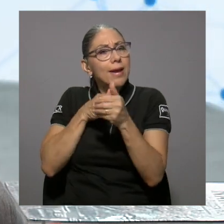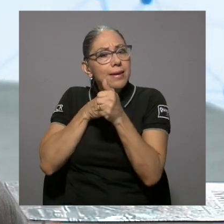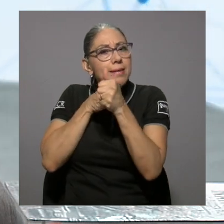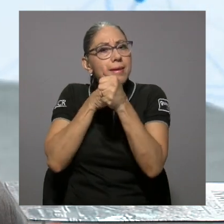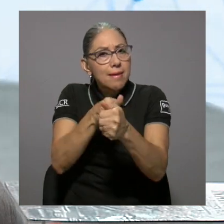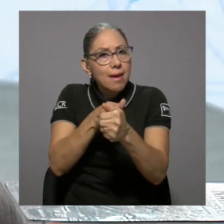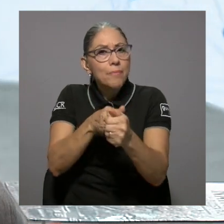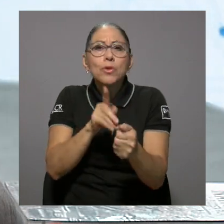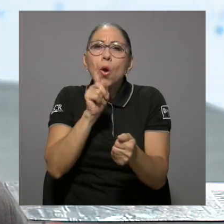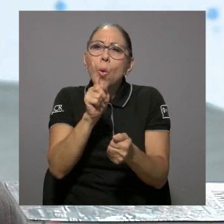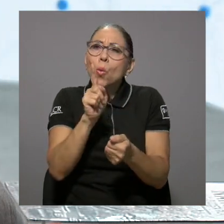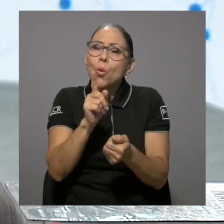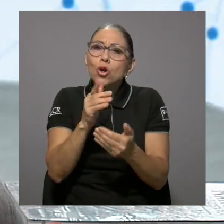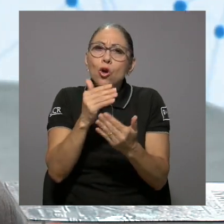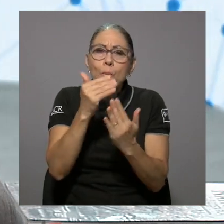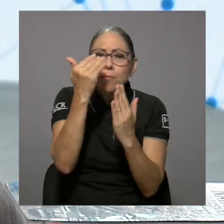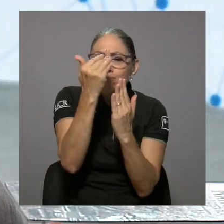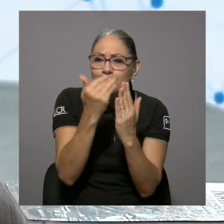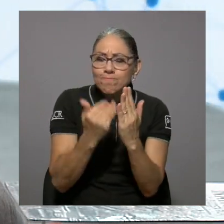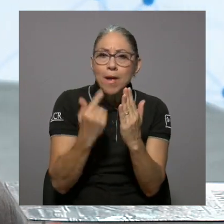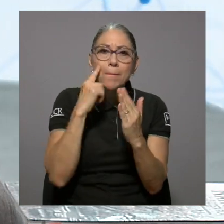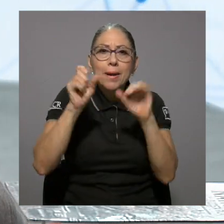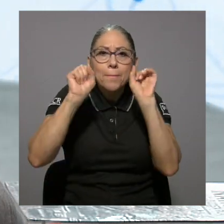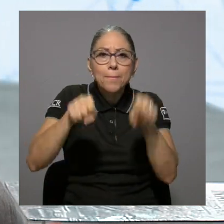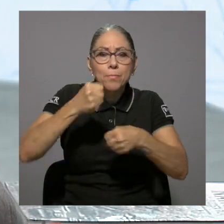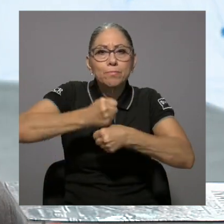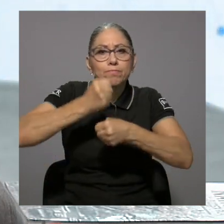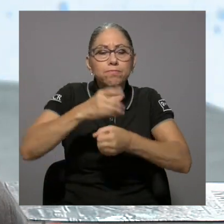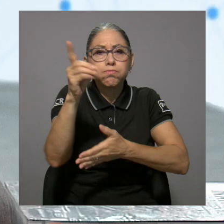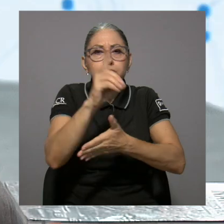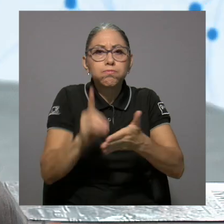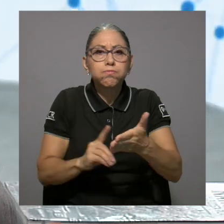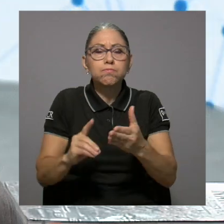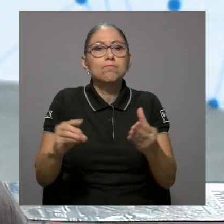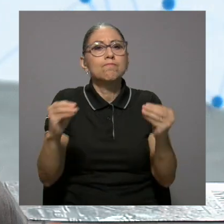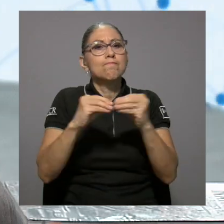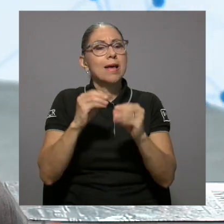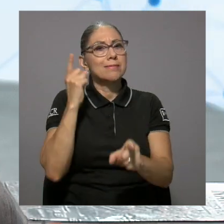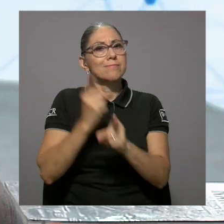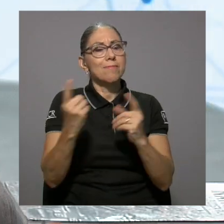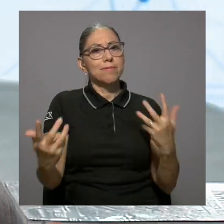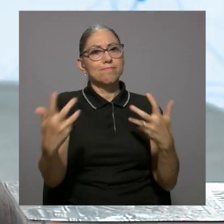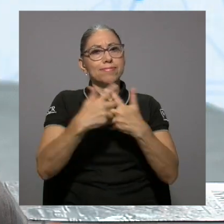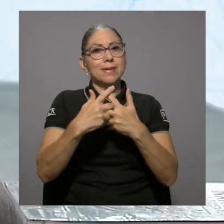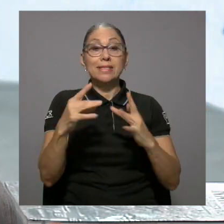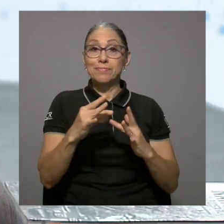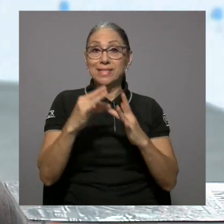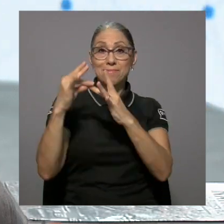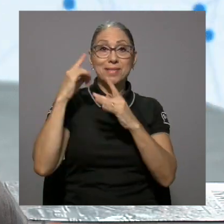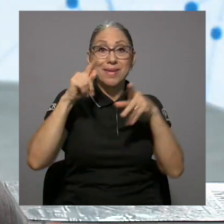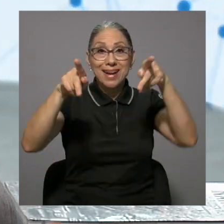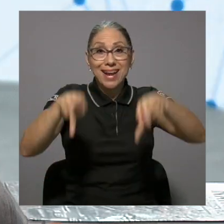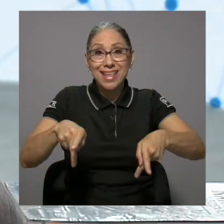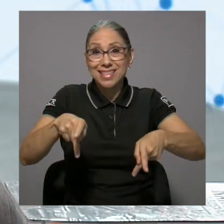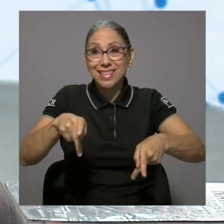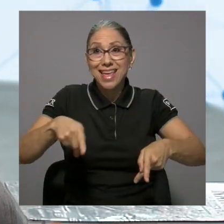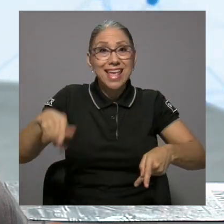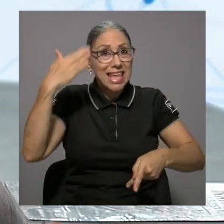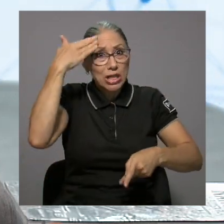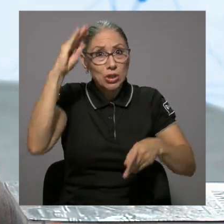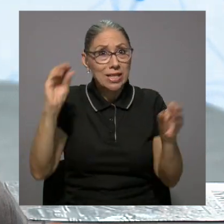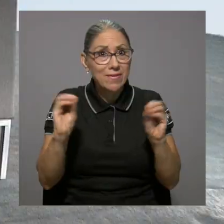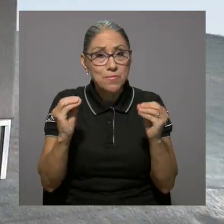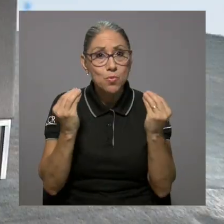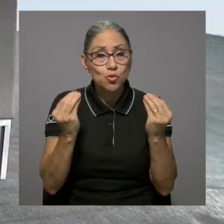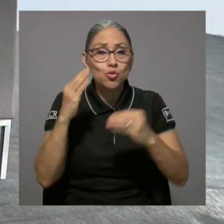instrumento para poder trabajar el diseño de una manera más acertada, sobre todo para la gente que no tiene mucha idea de la